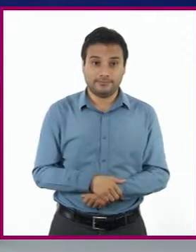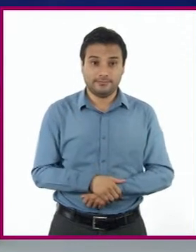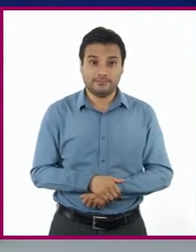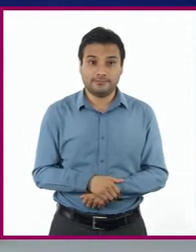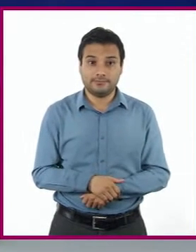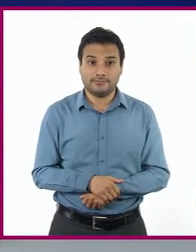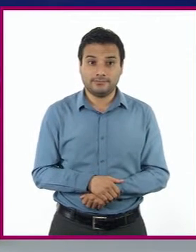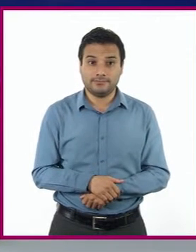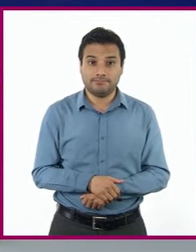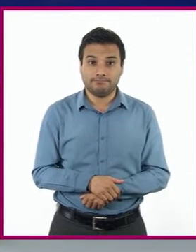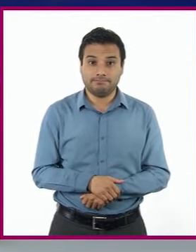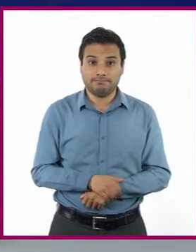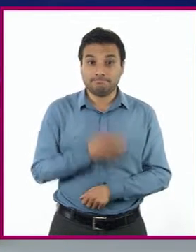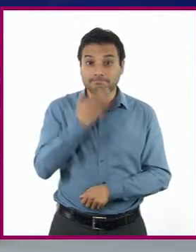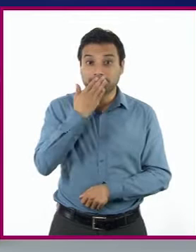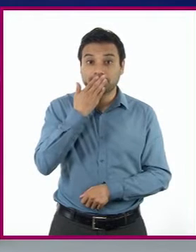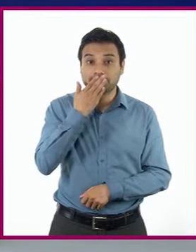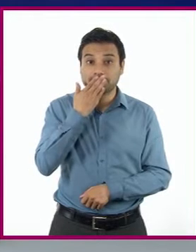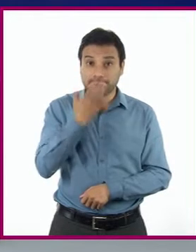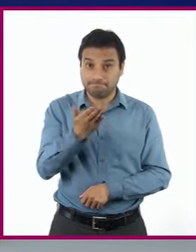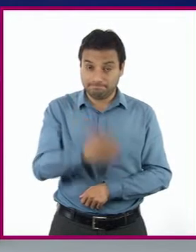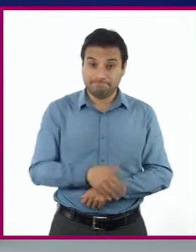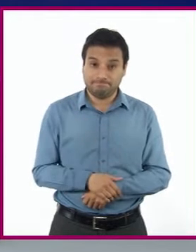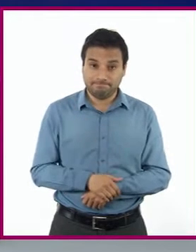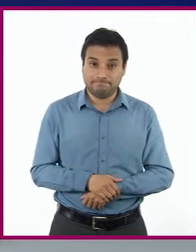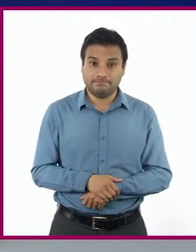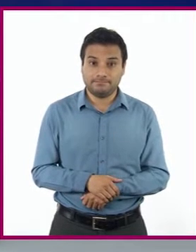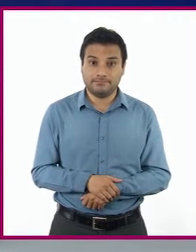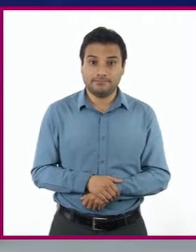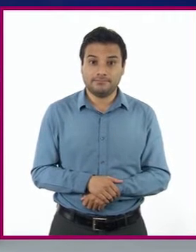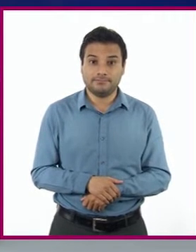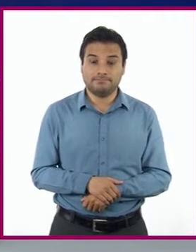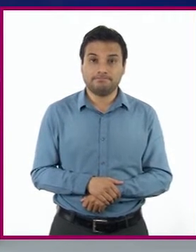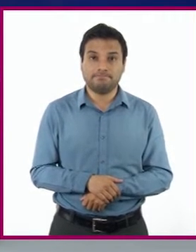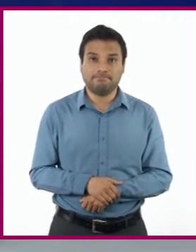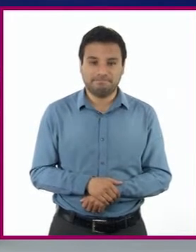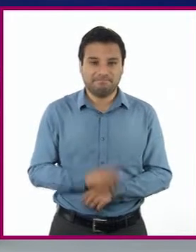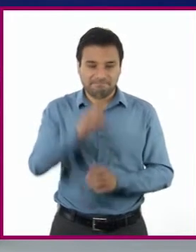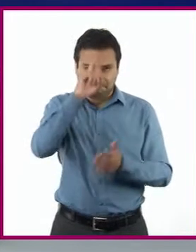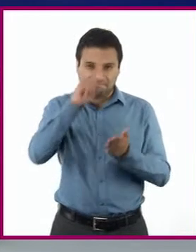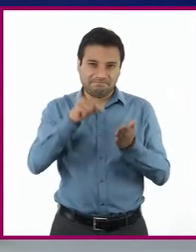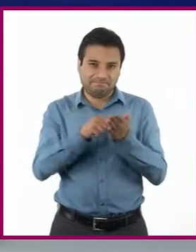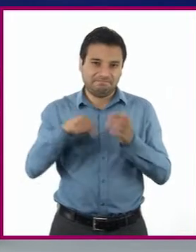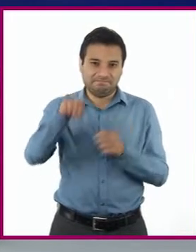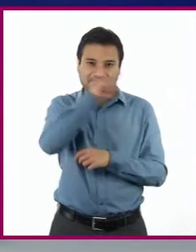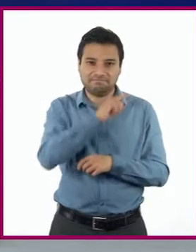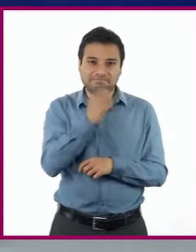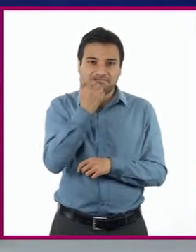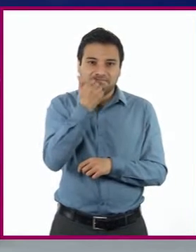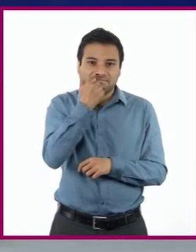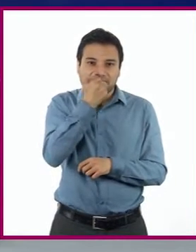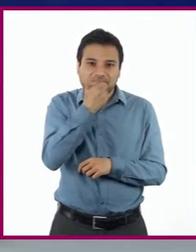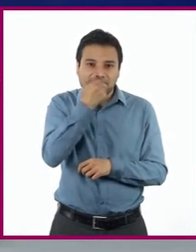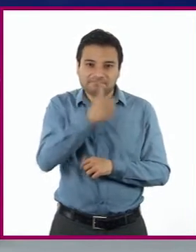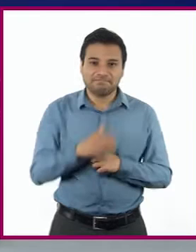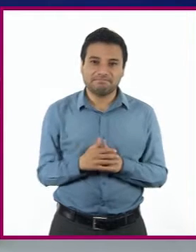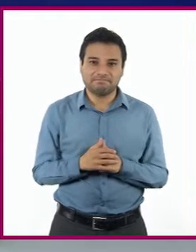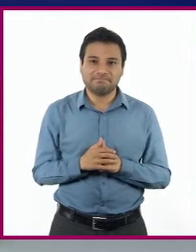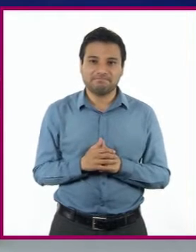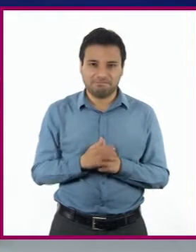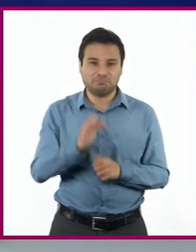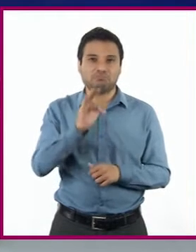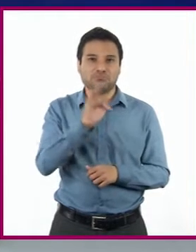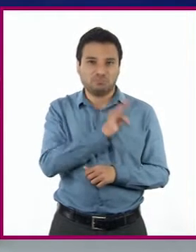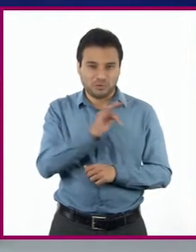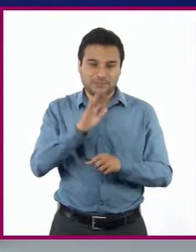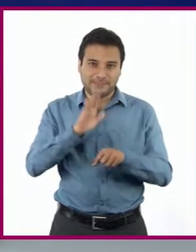intervención y conocimiento en este espacio. Estamos seguros que las alumnas y alumnos que nos ven